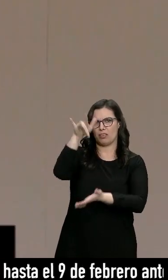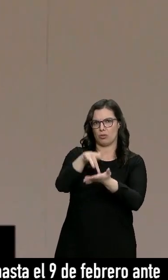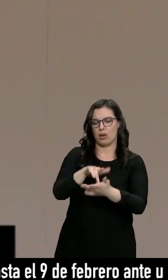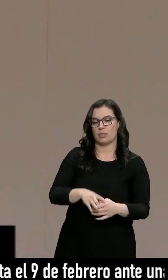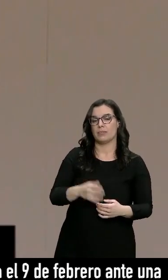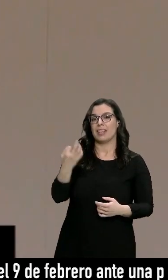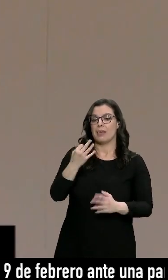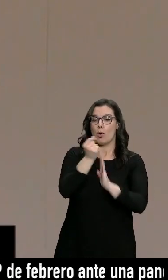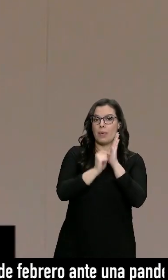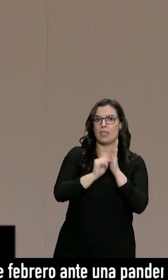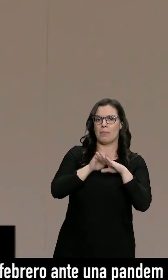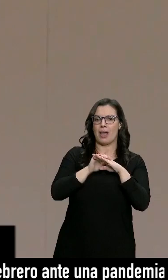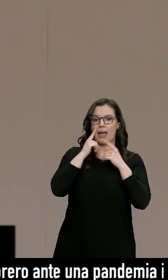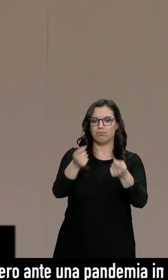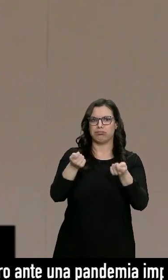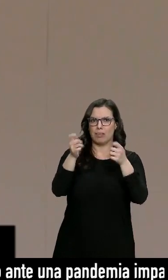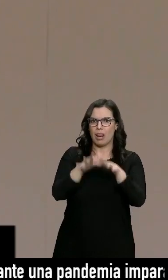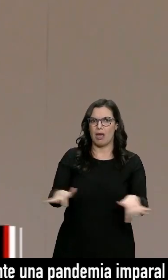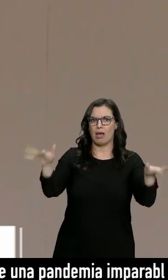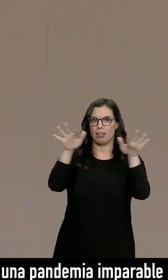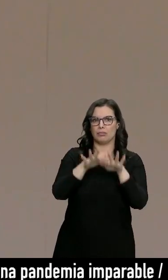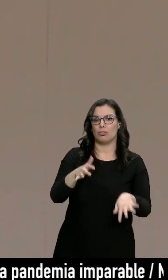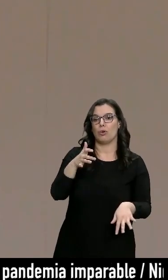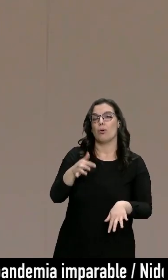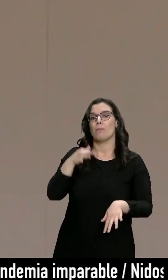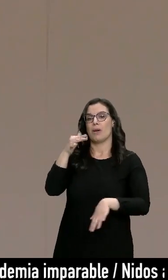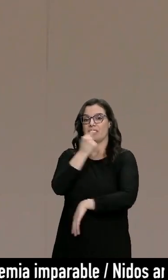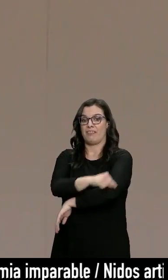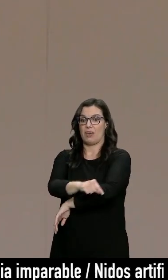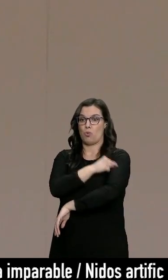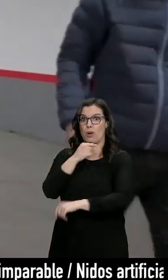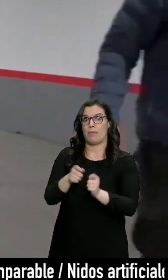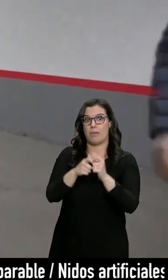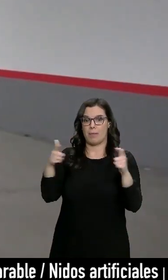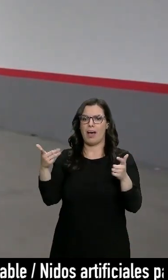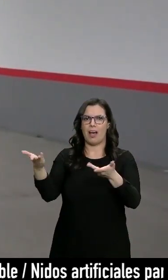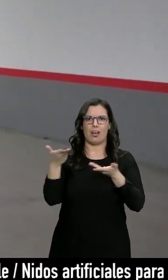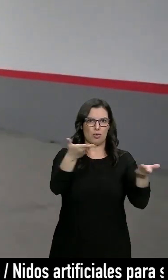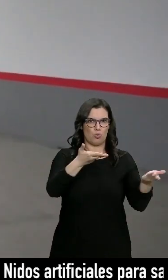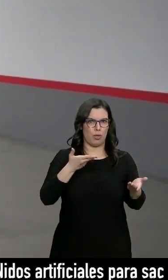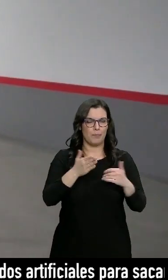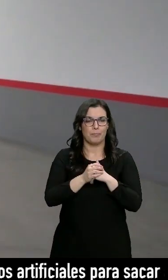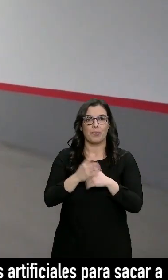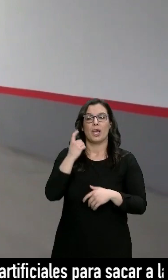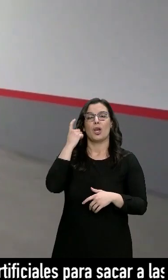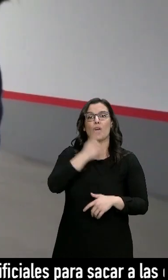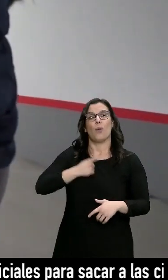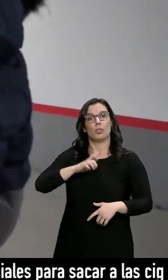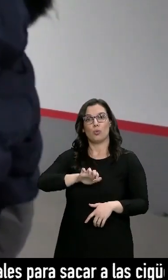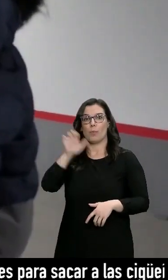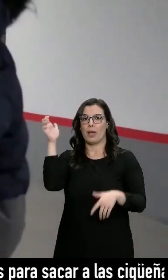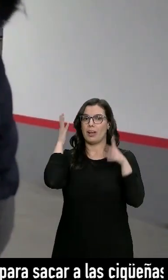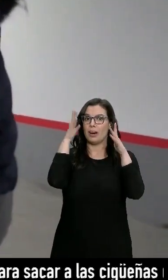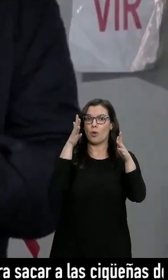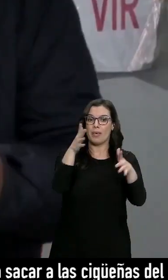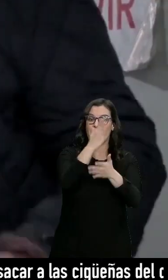cepa, mientras no consigamos coberturas de vacunación suficiente, todo eso nos puede ayudar. La Comisión Europea recomienda que sean aisladas